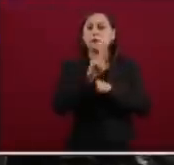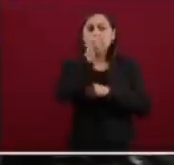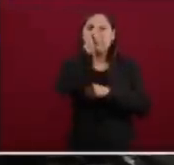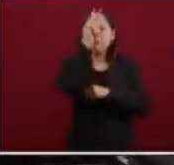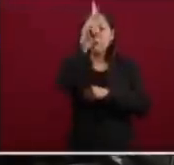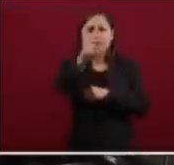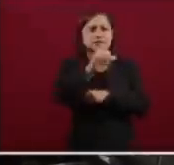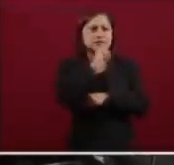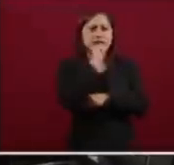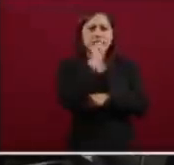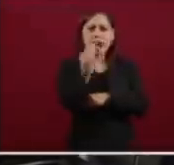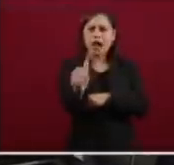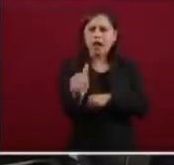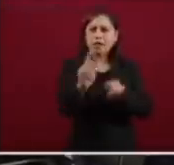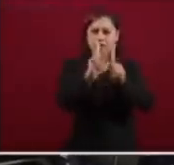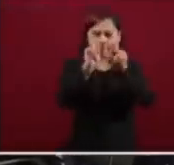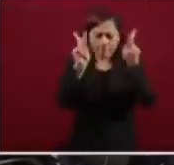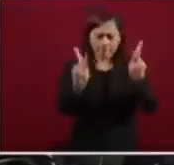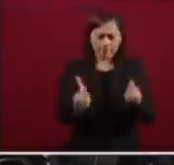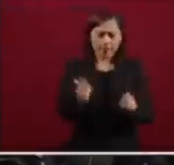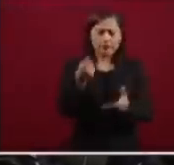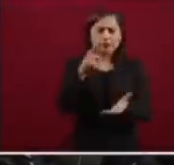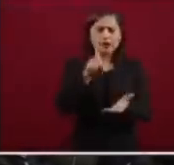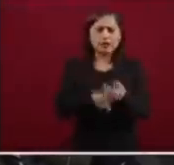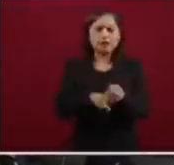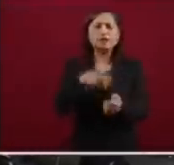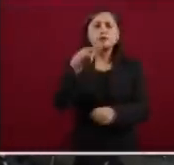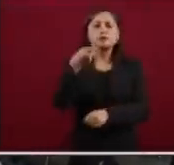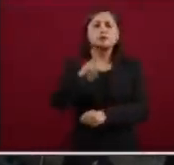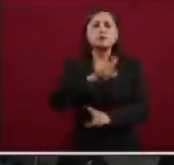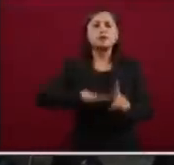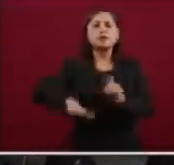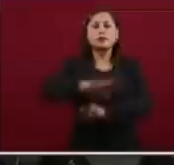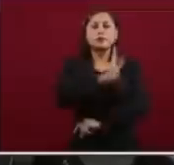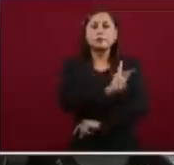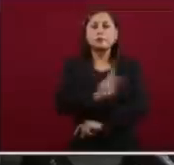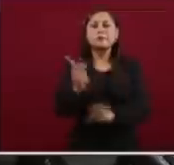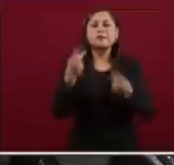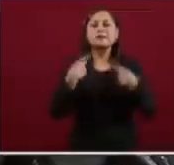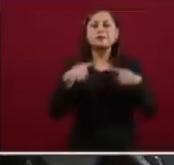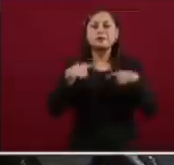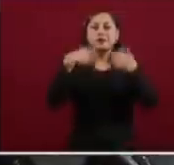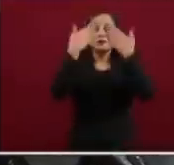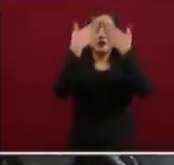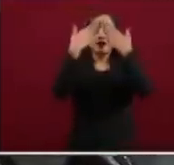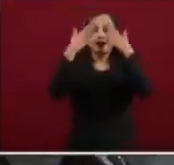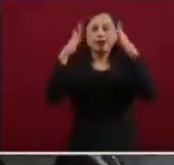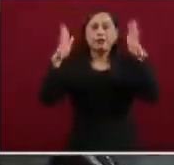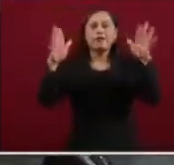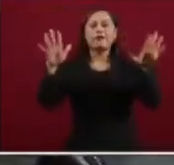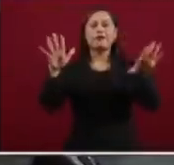un cambio de mentalidad y cuando cambia la mentalidad del pueblo cambia todo